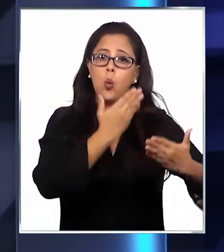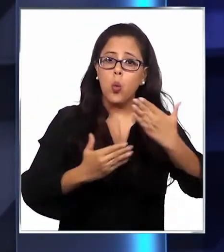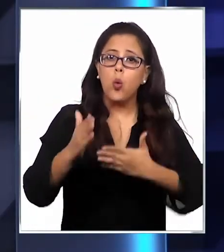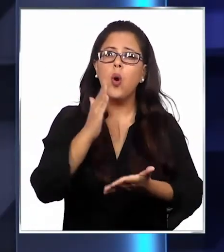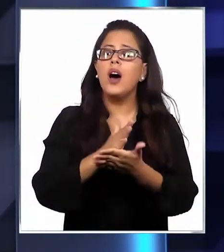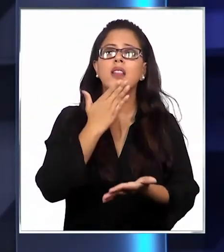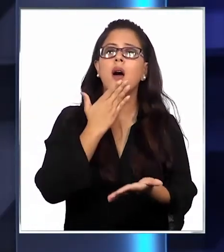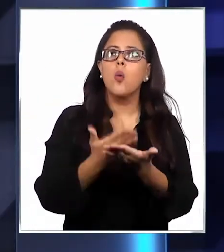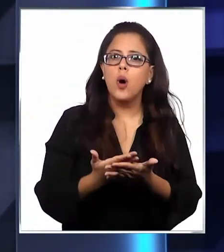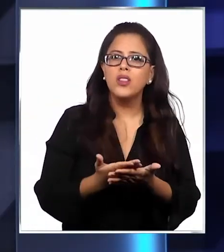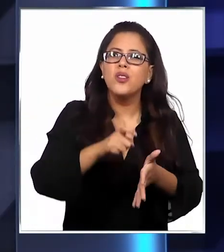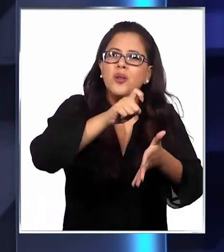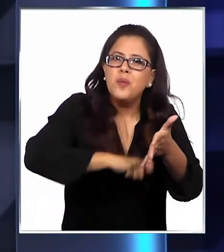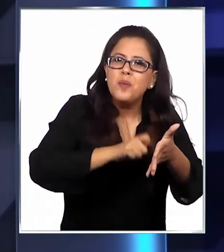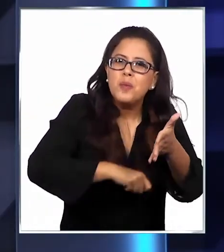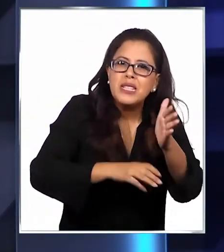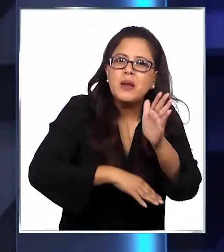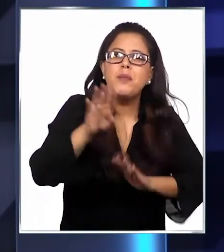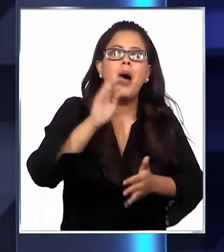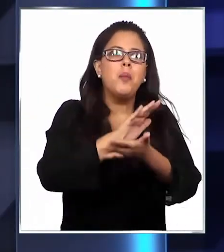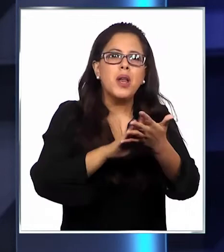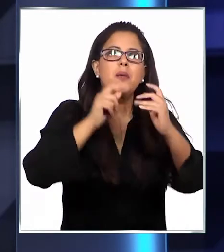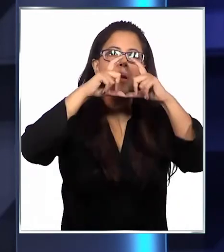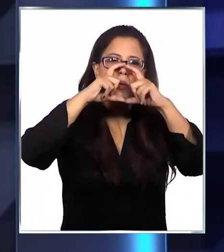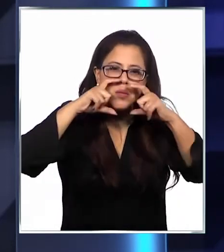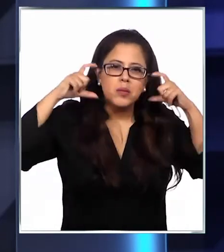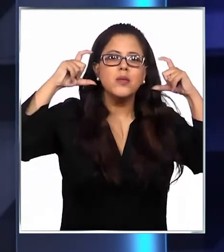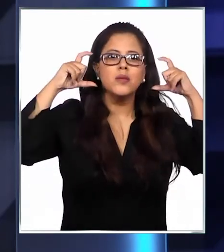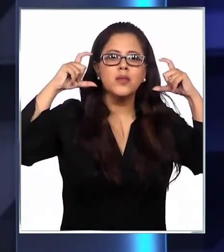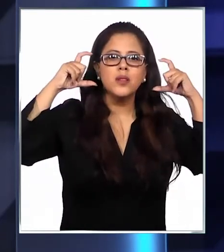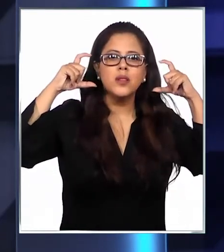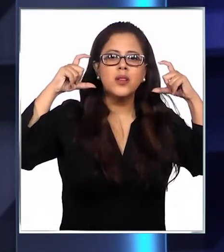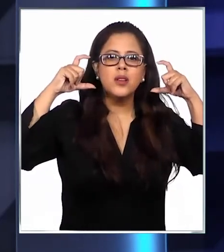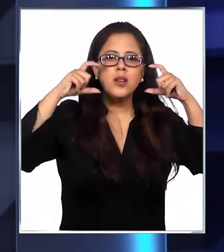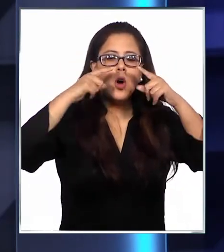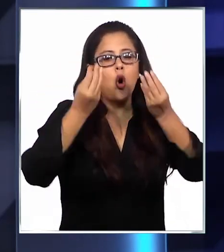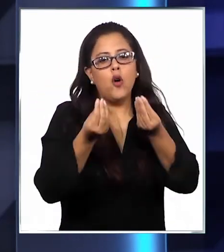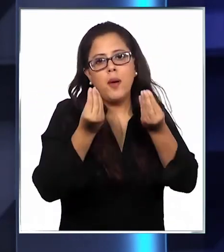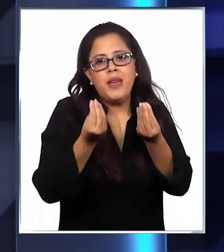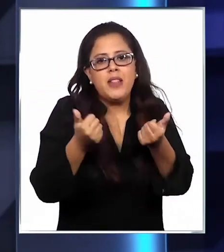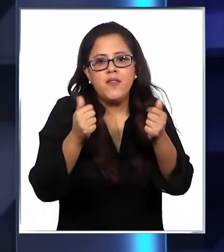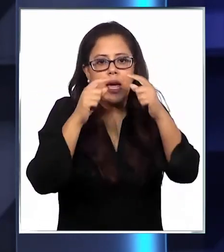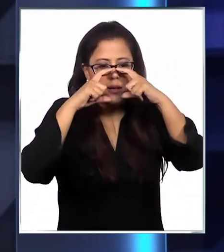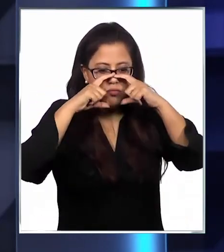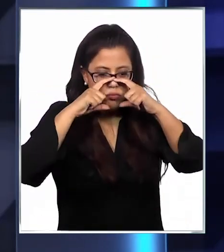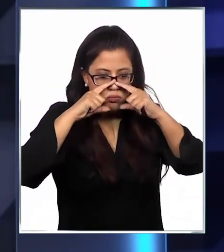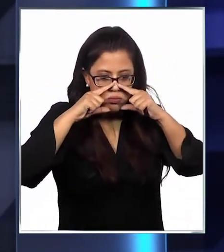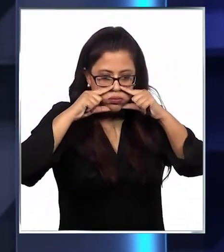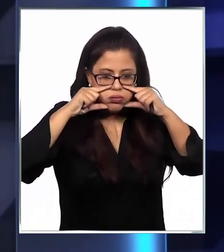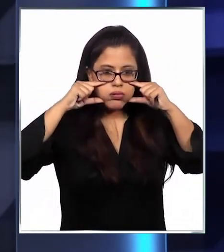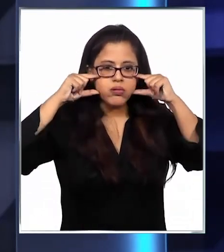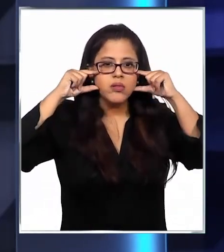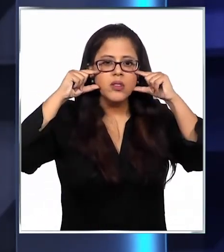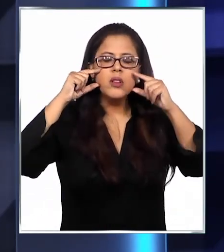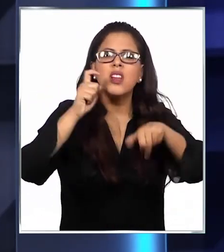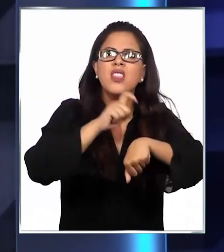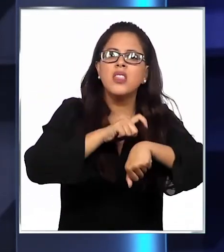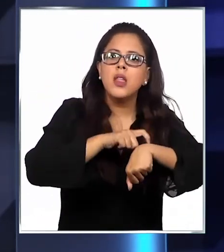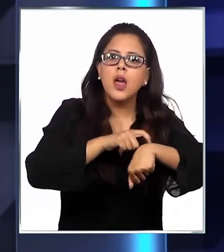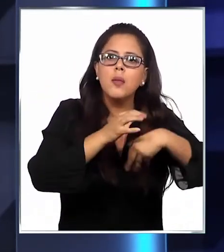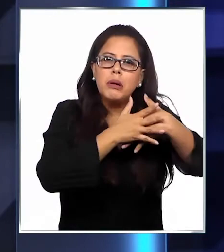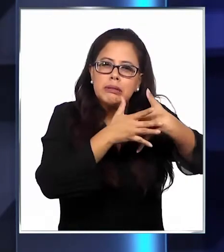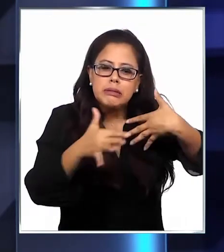autocuidado hasta cuándo? ¿Cuántos meses más, por ejemplo, con una mascarilla bien utilizada, es decir, cubriendo la nariz y la boca? ¿Cuánto tiempo más